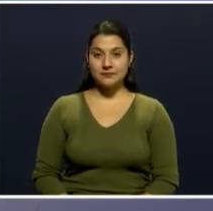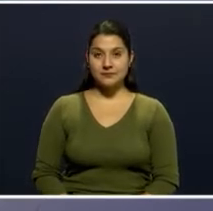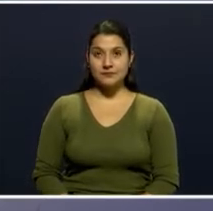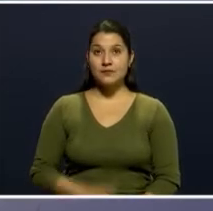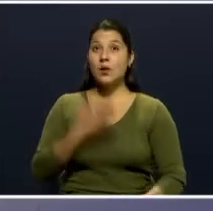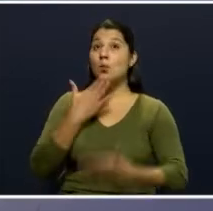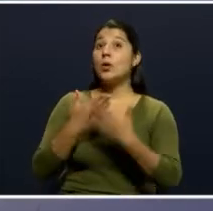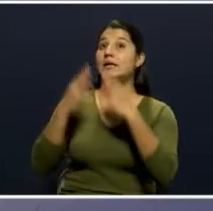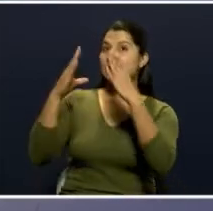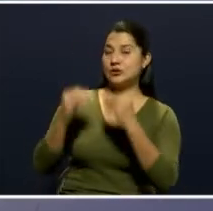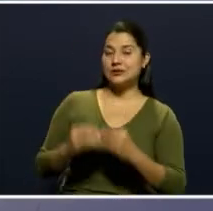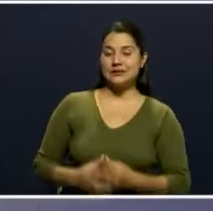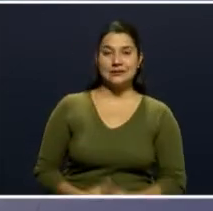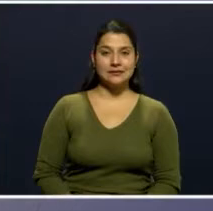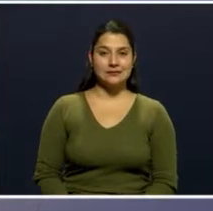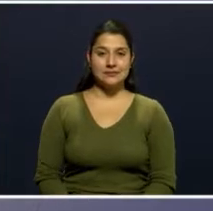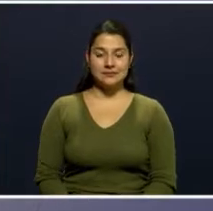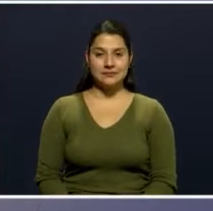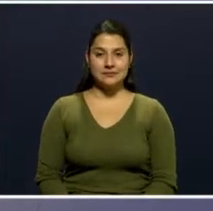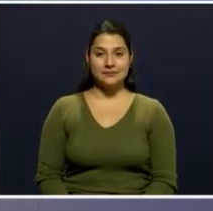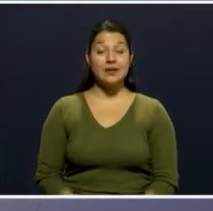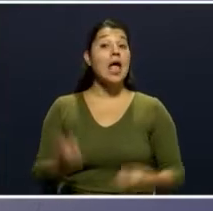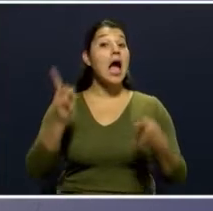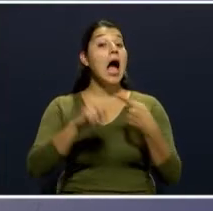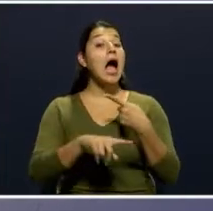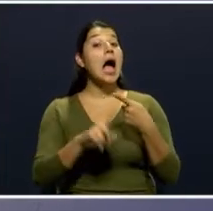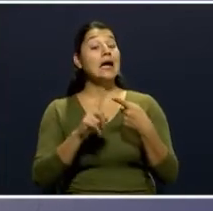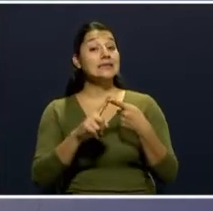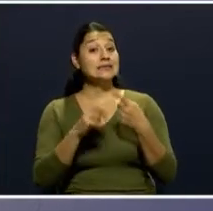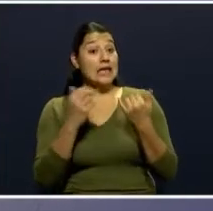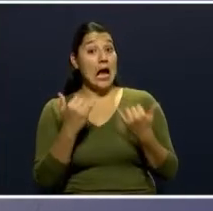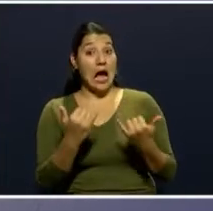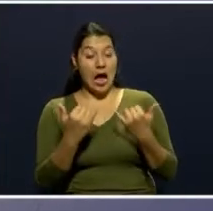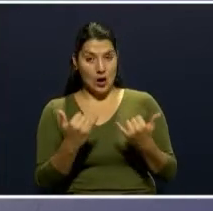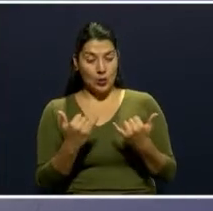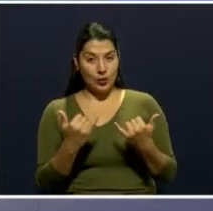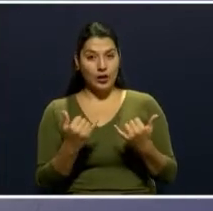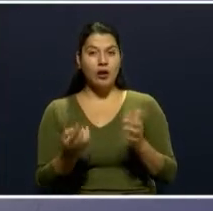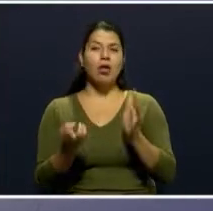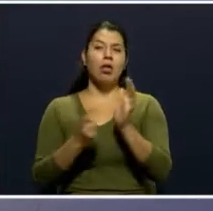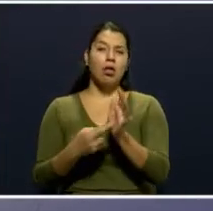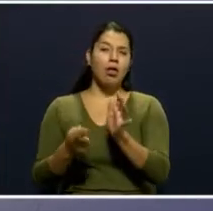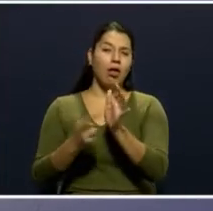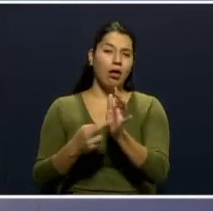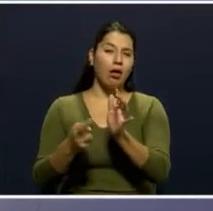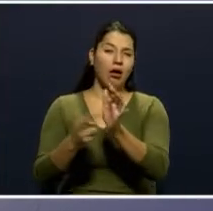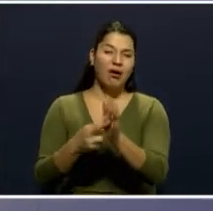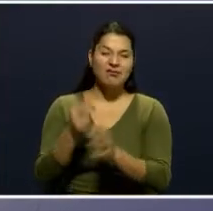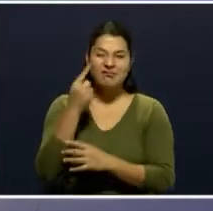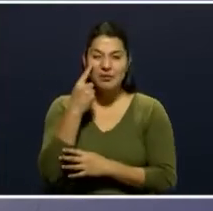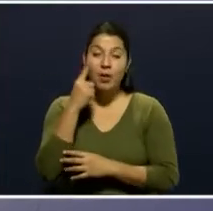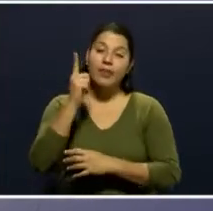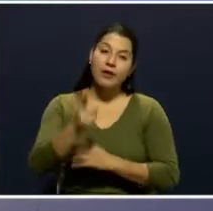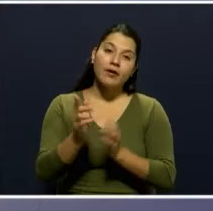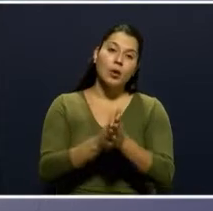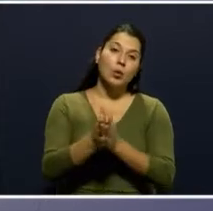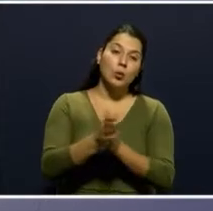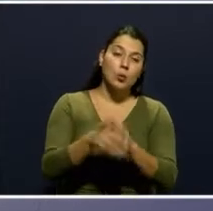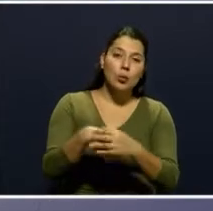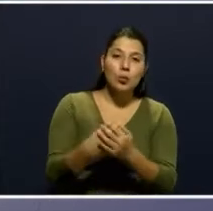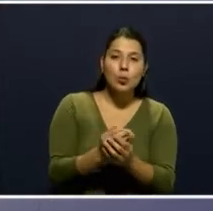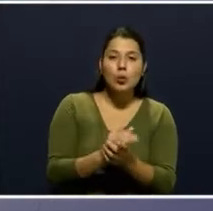Buenas noches, señor Ernesto. Hasta ahora lo que nos han repetido es que debemos lavarnos las manos porque